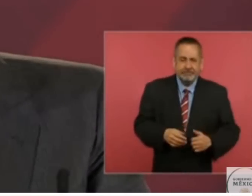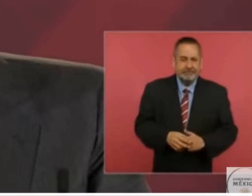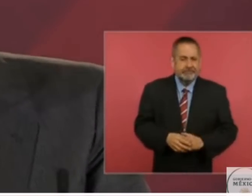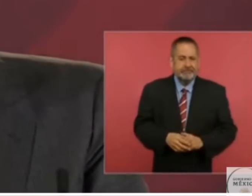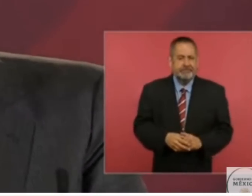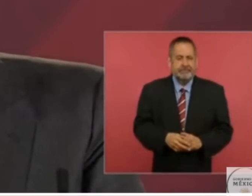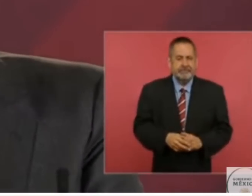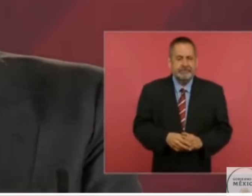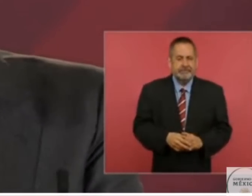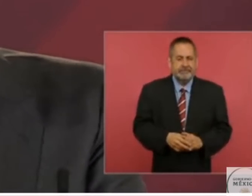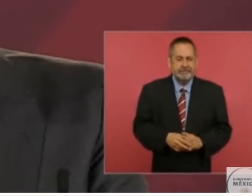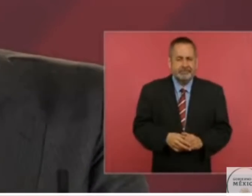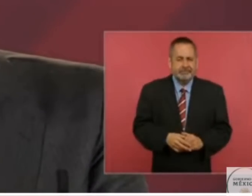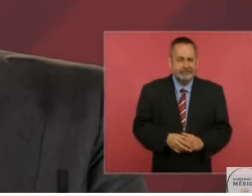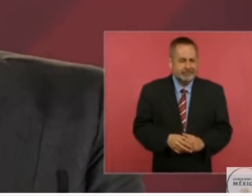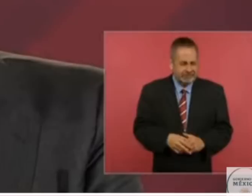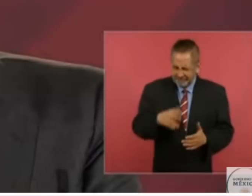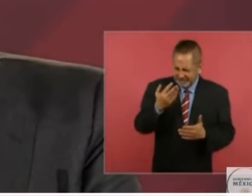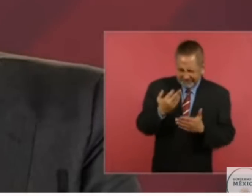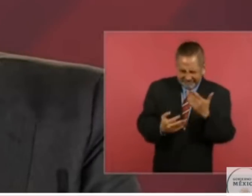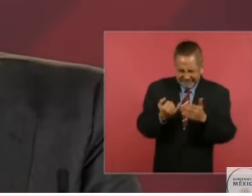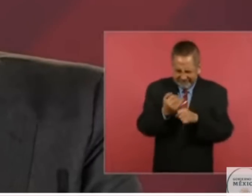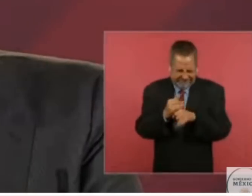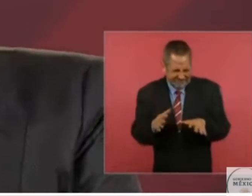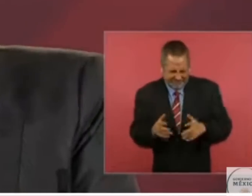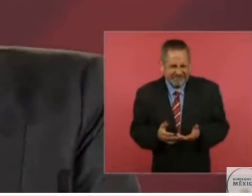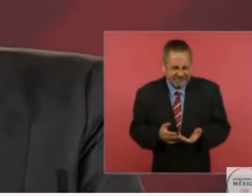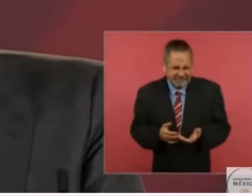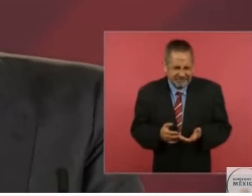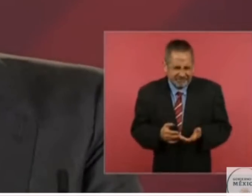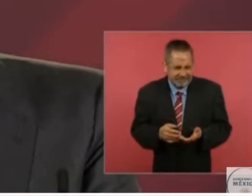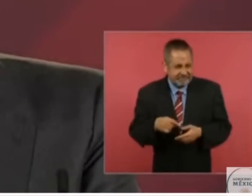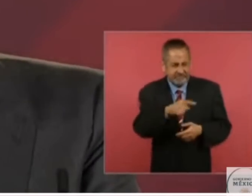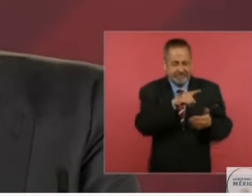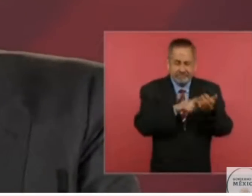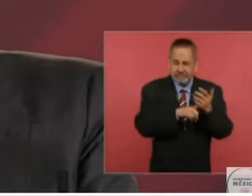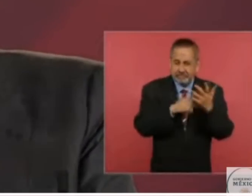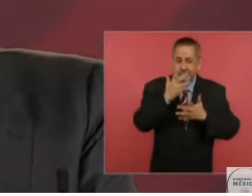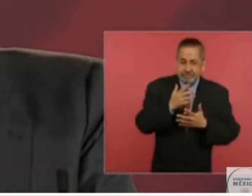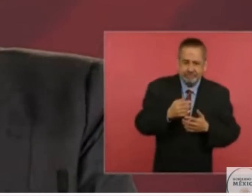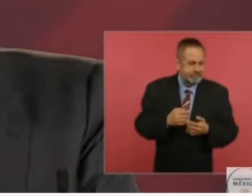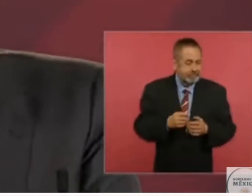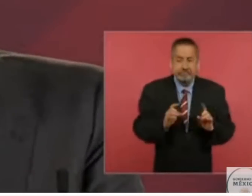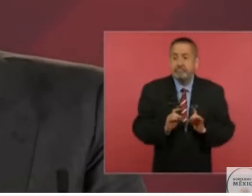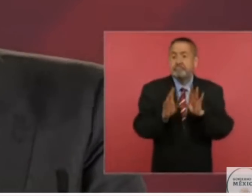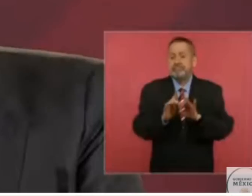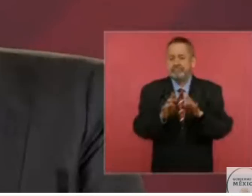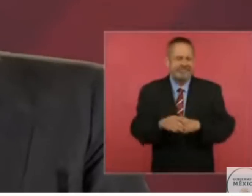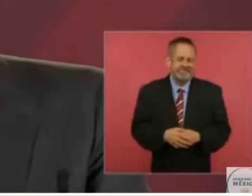por falta de información, porque fueron sorprendidos, es un asunto espontáneo? No,